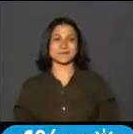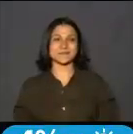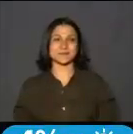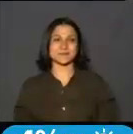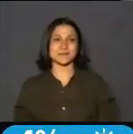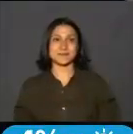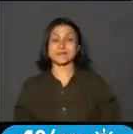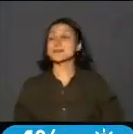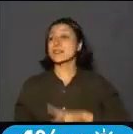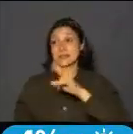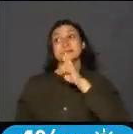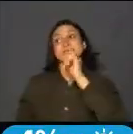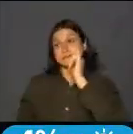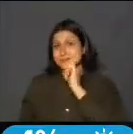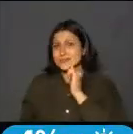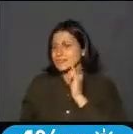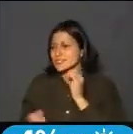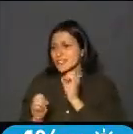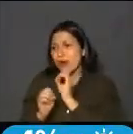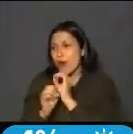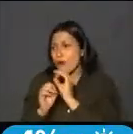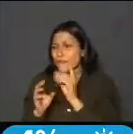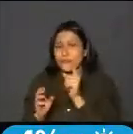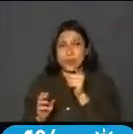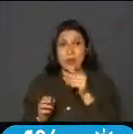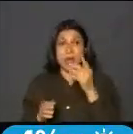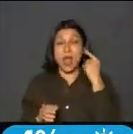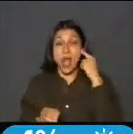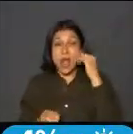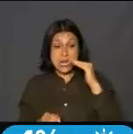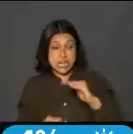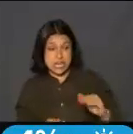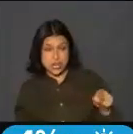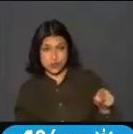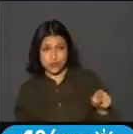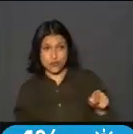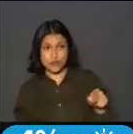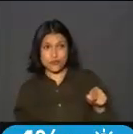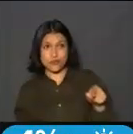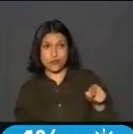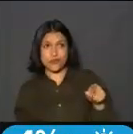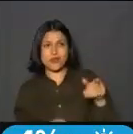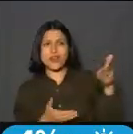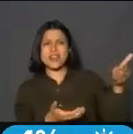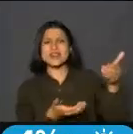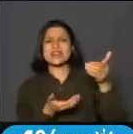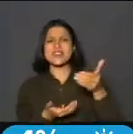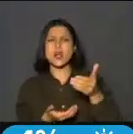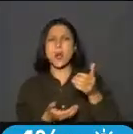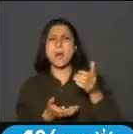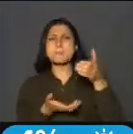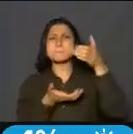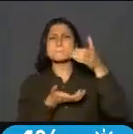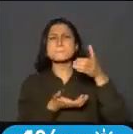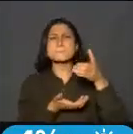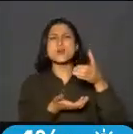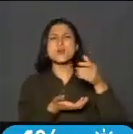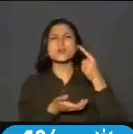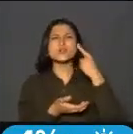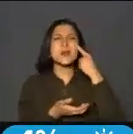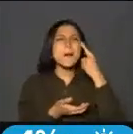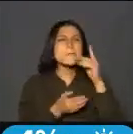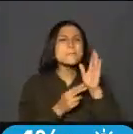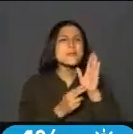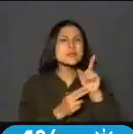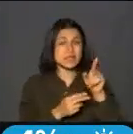Claro que sí, de hecho, así como anécdota, hay un niño que está aquí que trajo un Baby Yoda, un peluche. Y nosotros le preguntamos, ¿y se lo vas a regalar